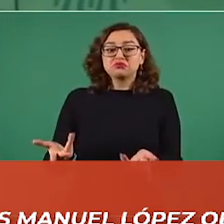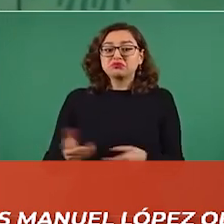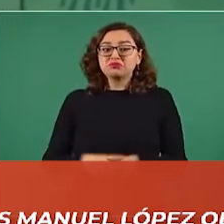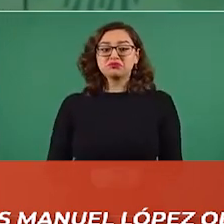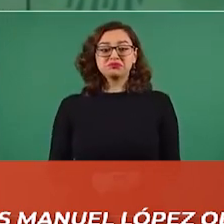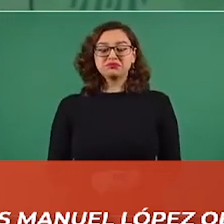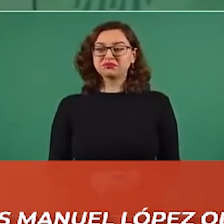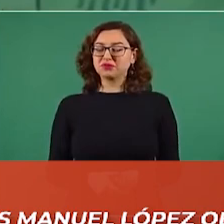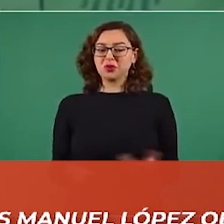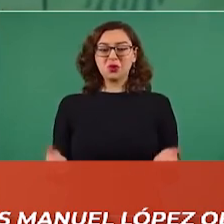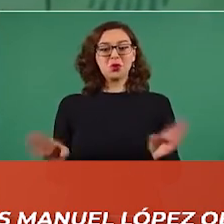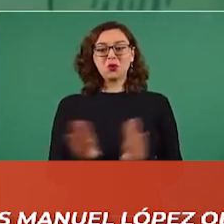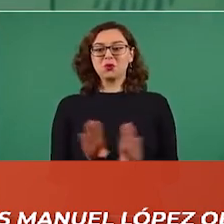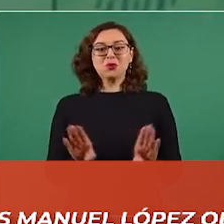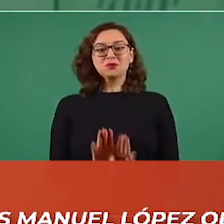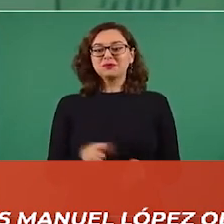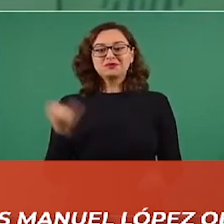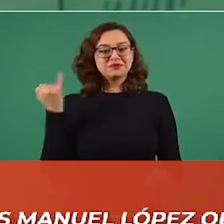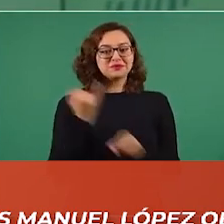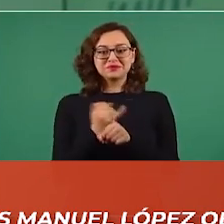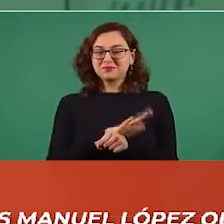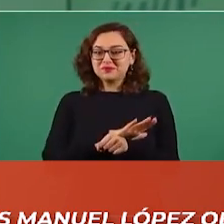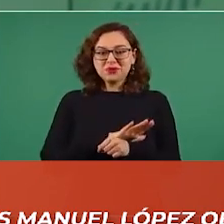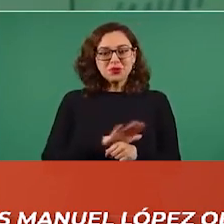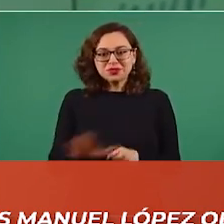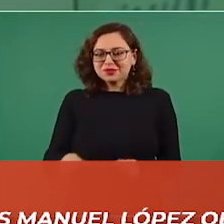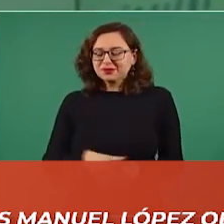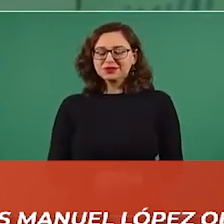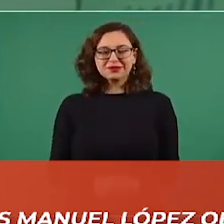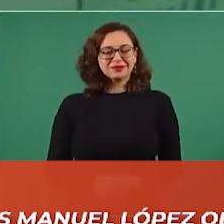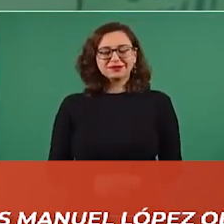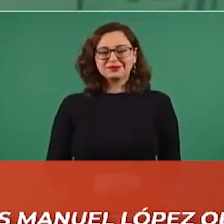No es posible. Si